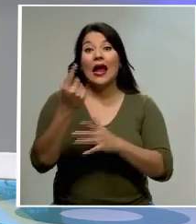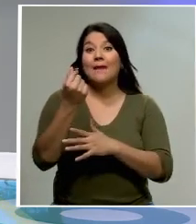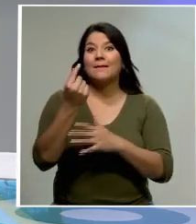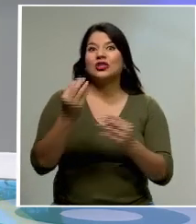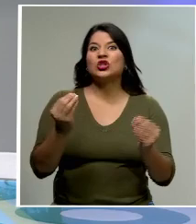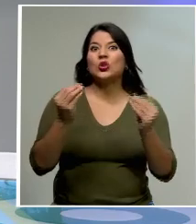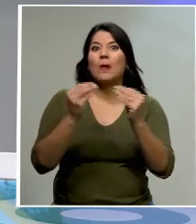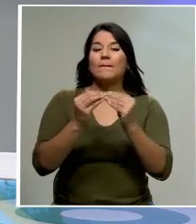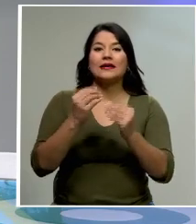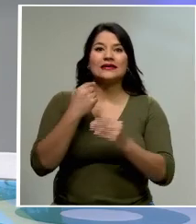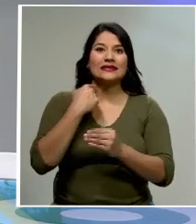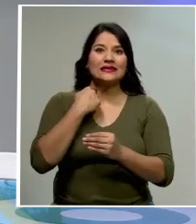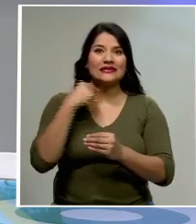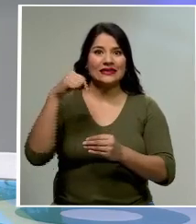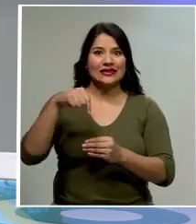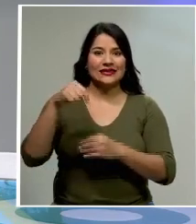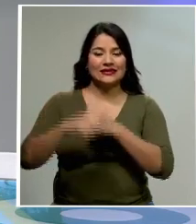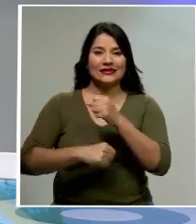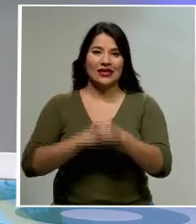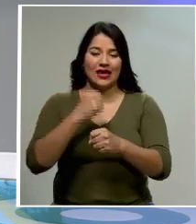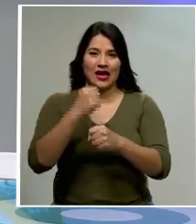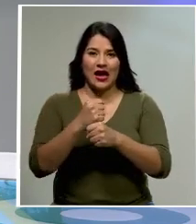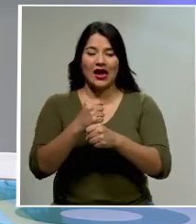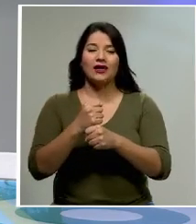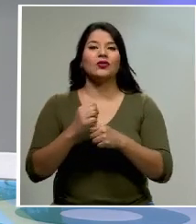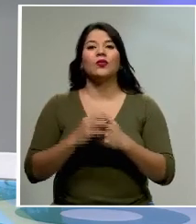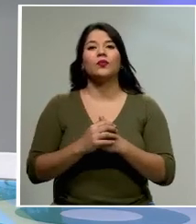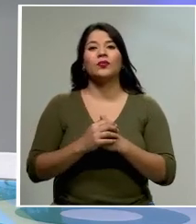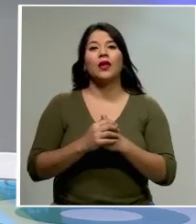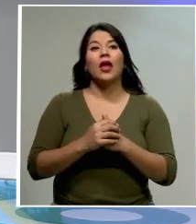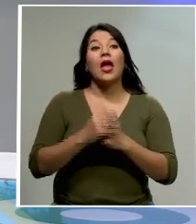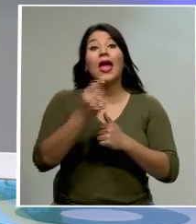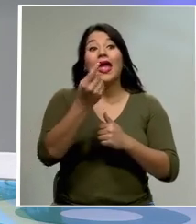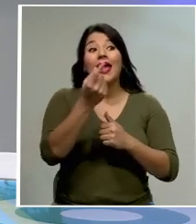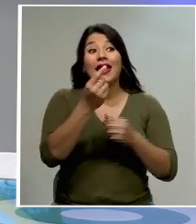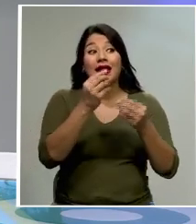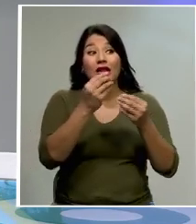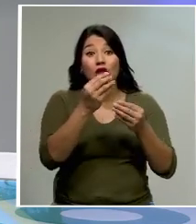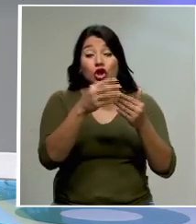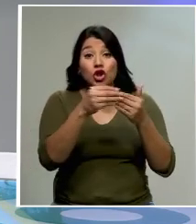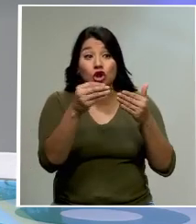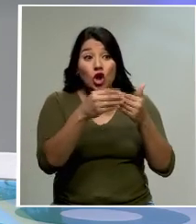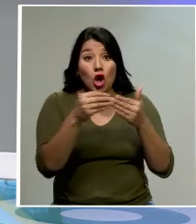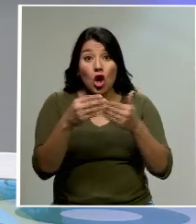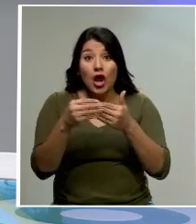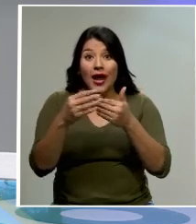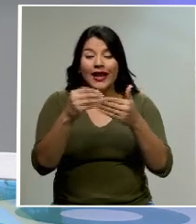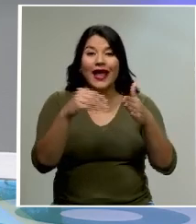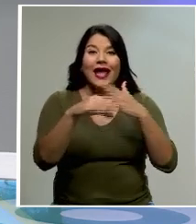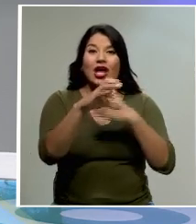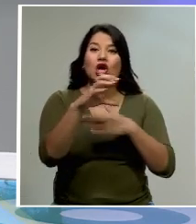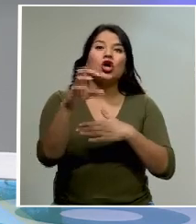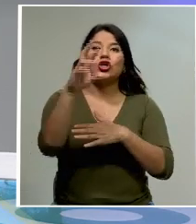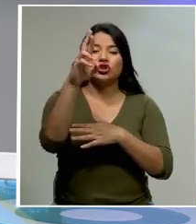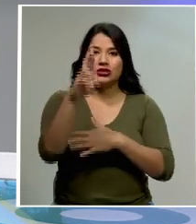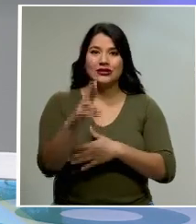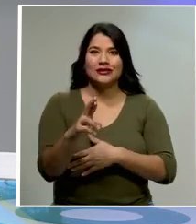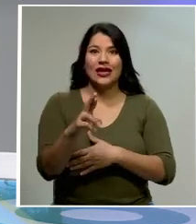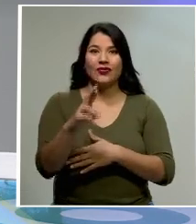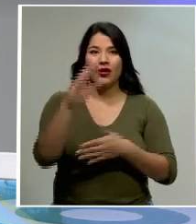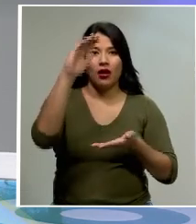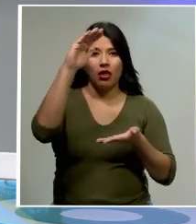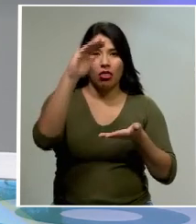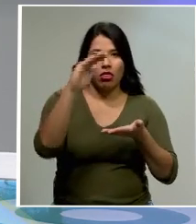año. La reducción de la cantidad de dólares que circula en el mercado costarricense es una de las